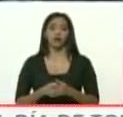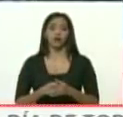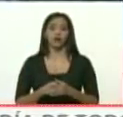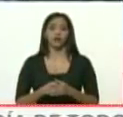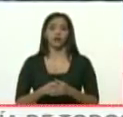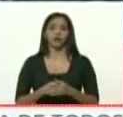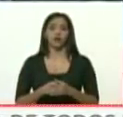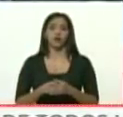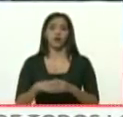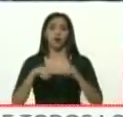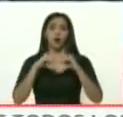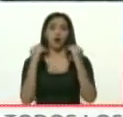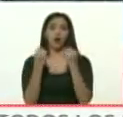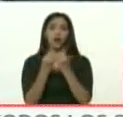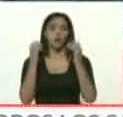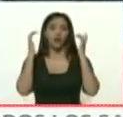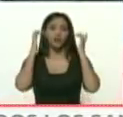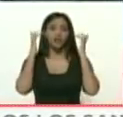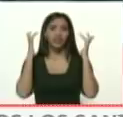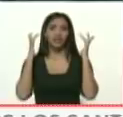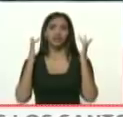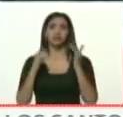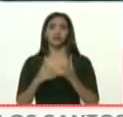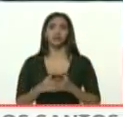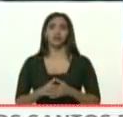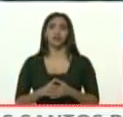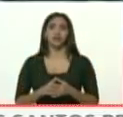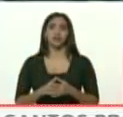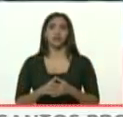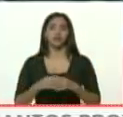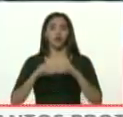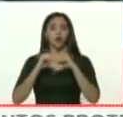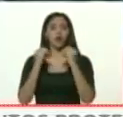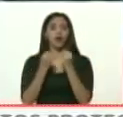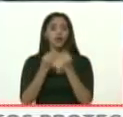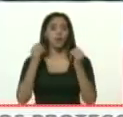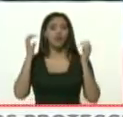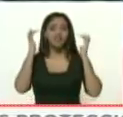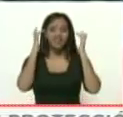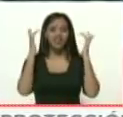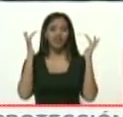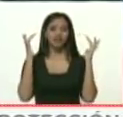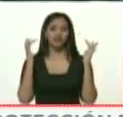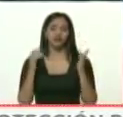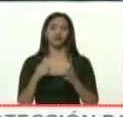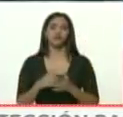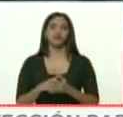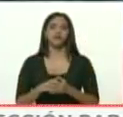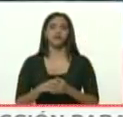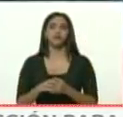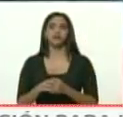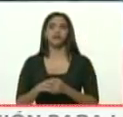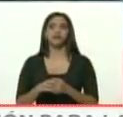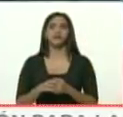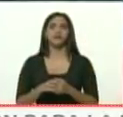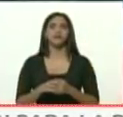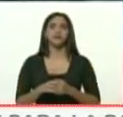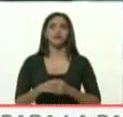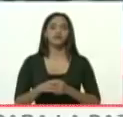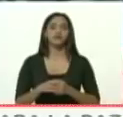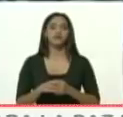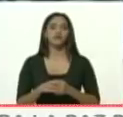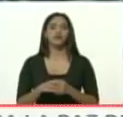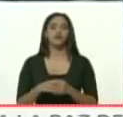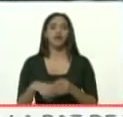los organismos de inteligencia han detenido a